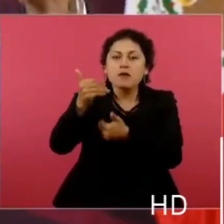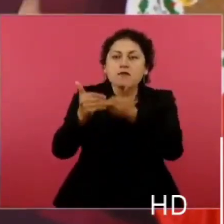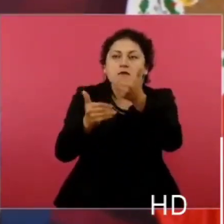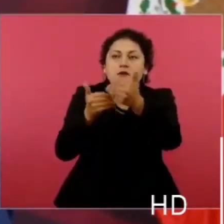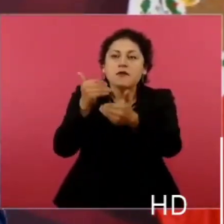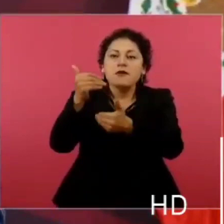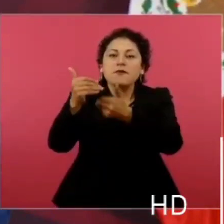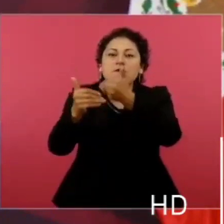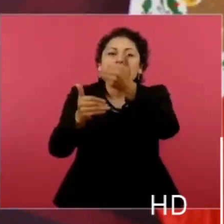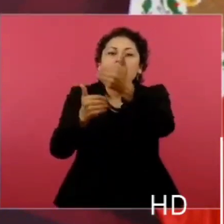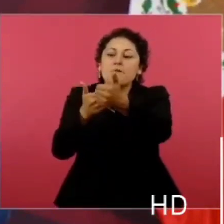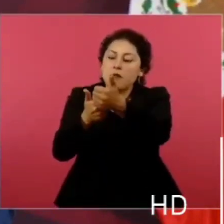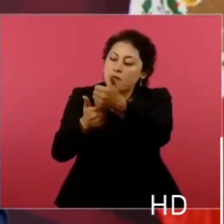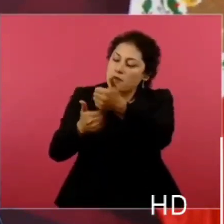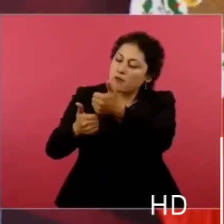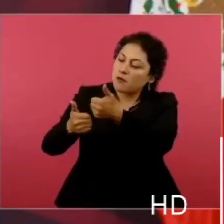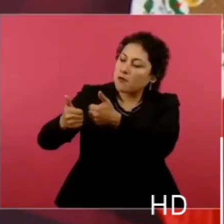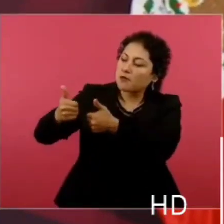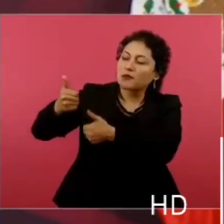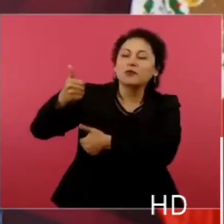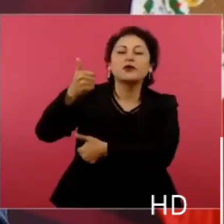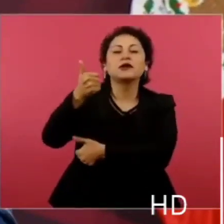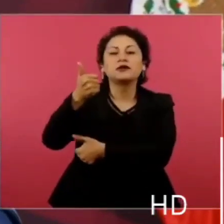escalando, o antes, ¿no?